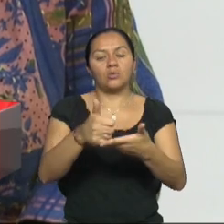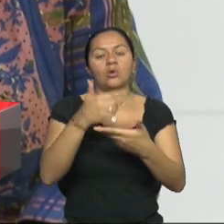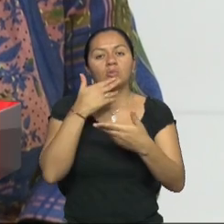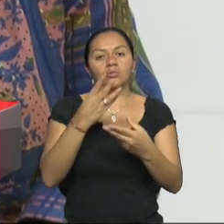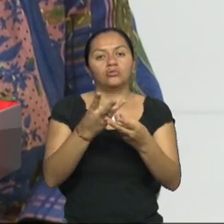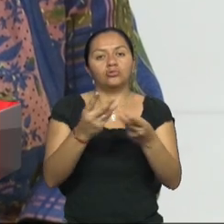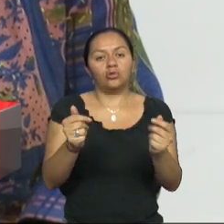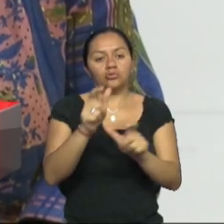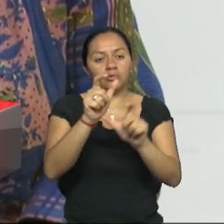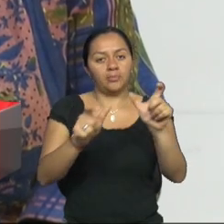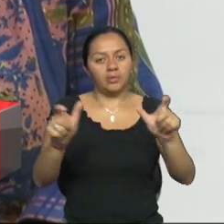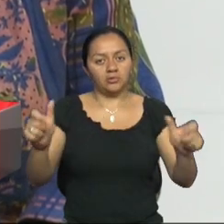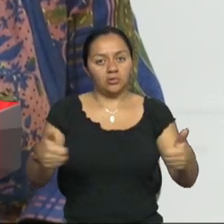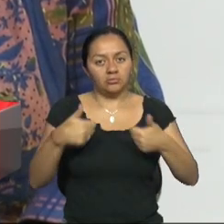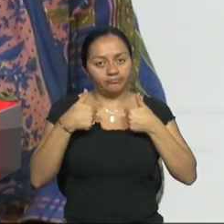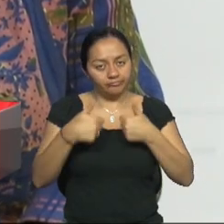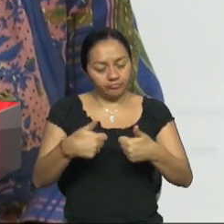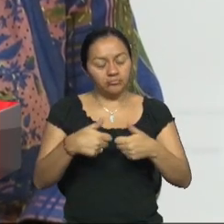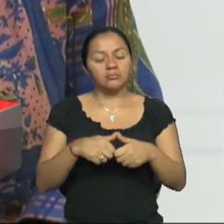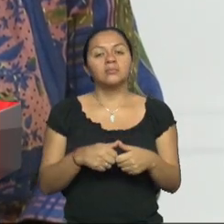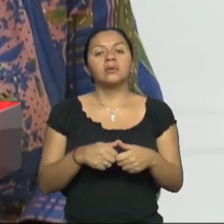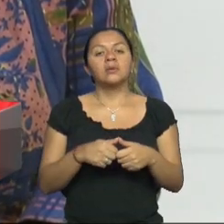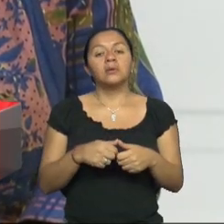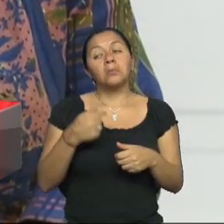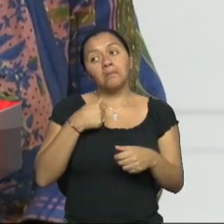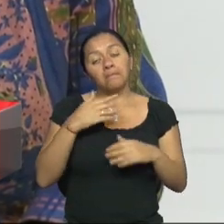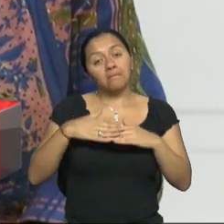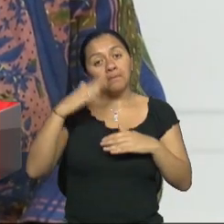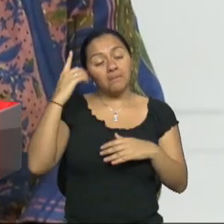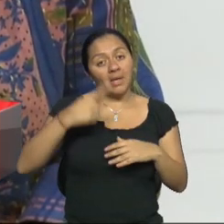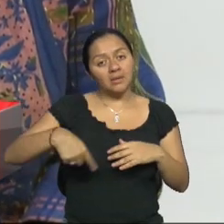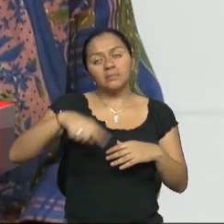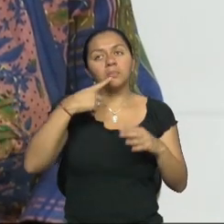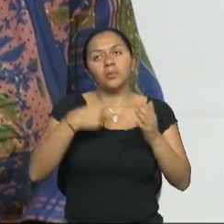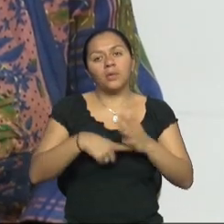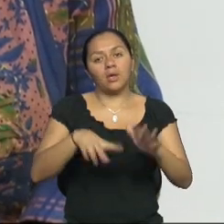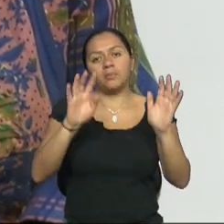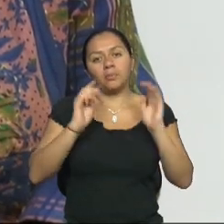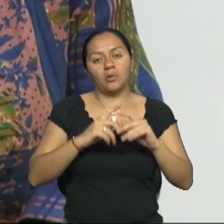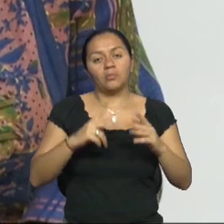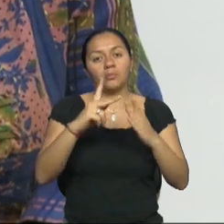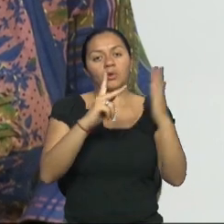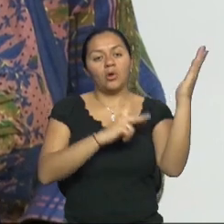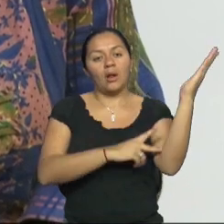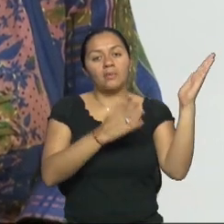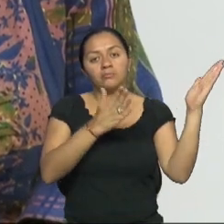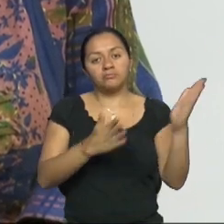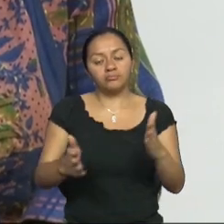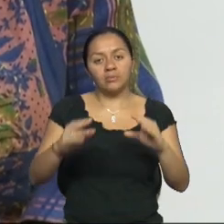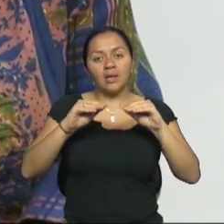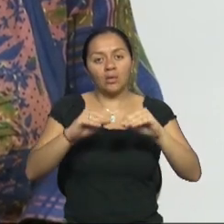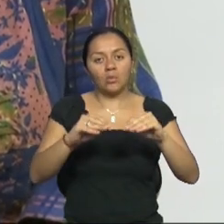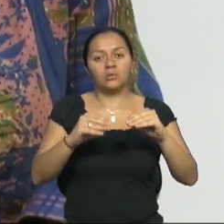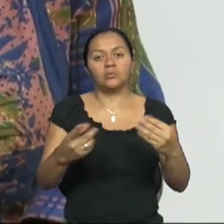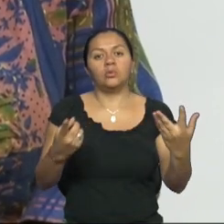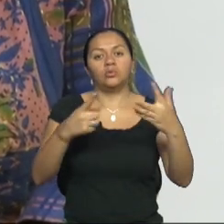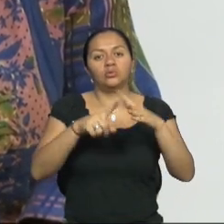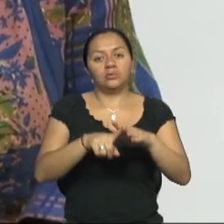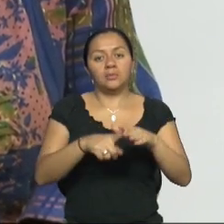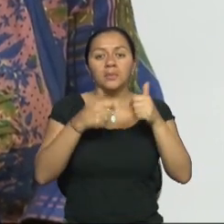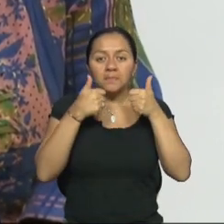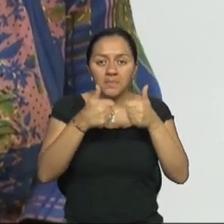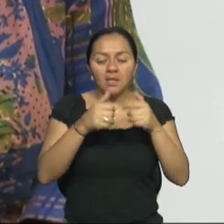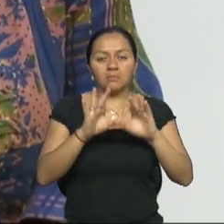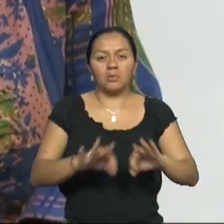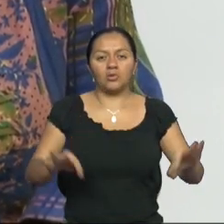esas personas. Pero lo que sí hace falta, por ejemplo, es un programa de educación inclusiva que funciona bien en las escuelas,